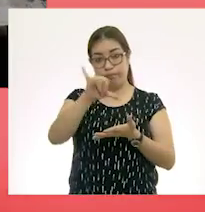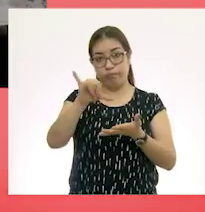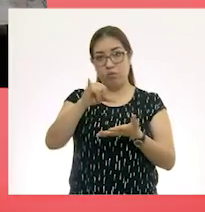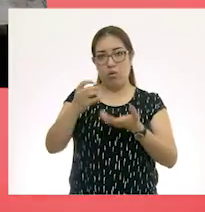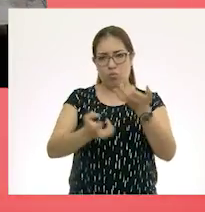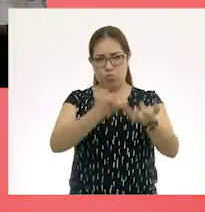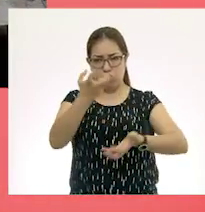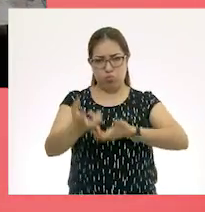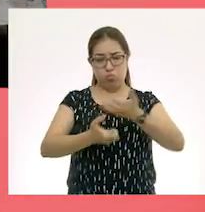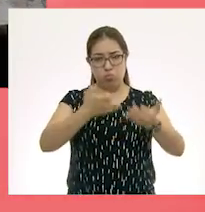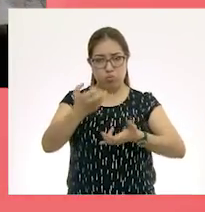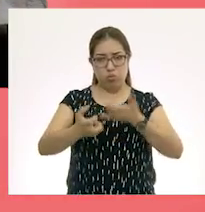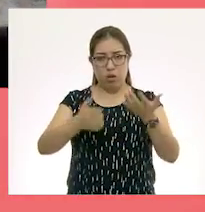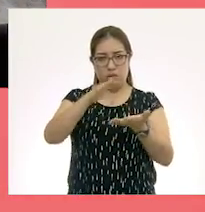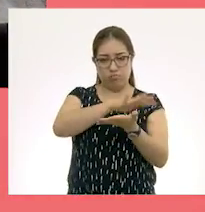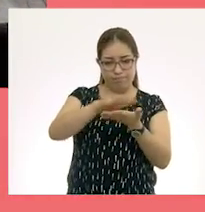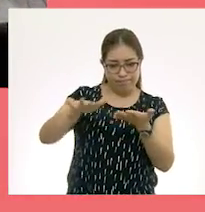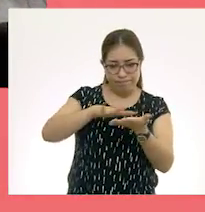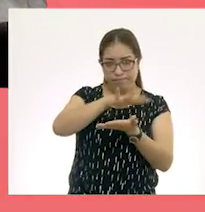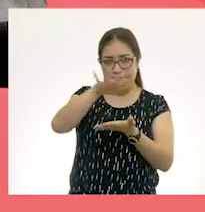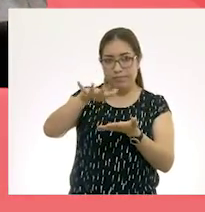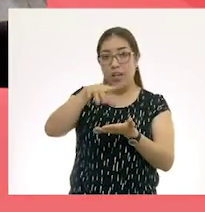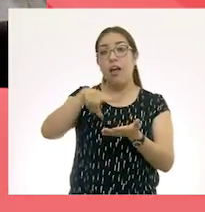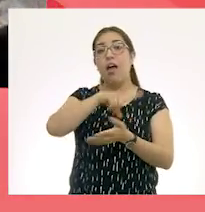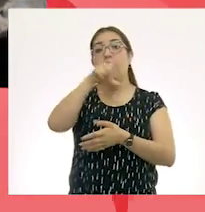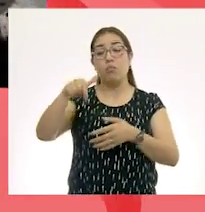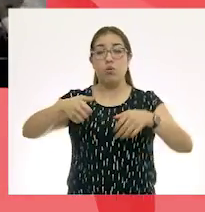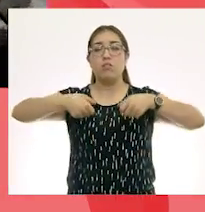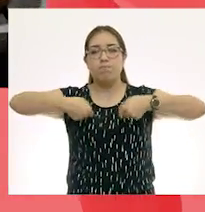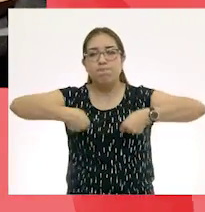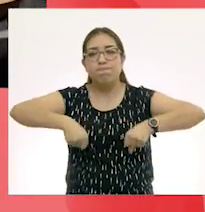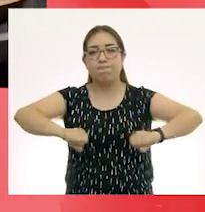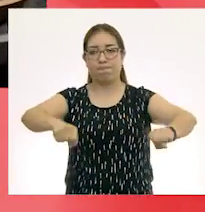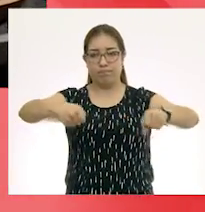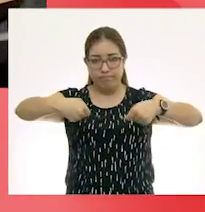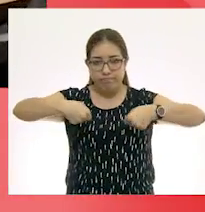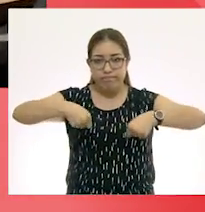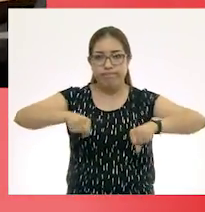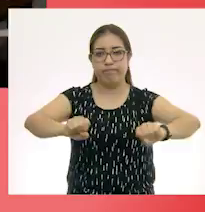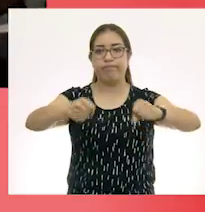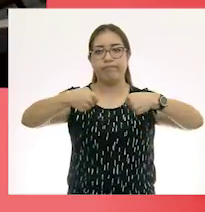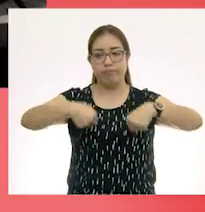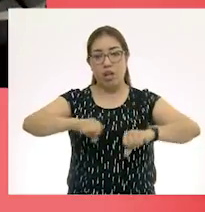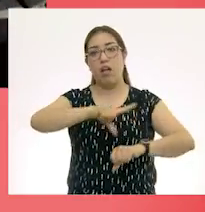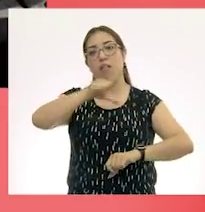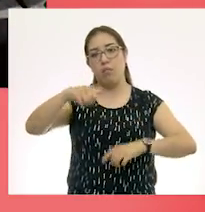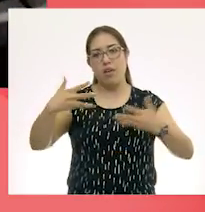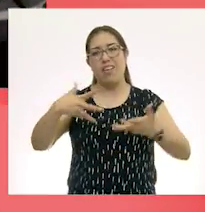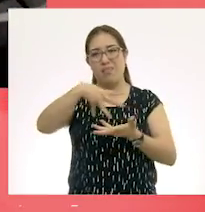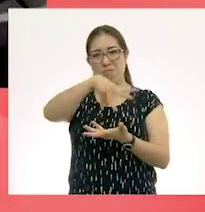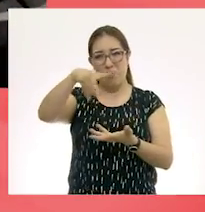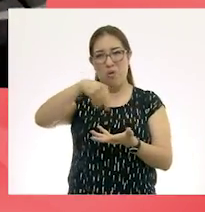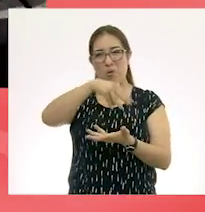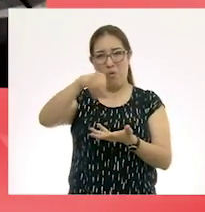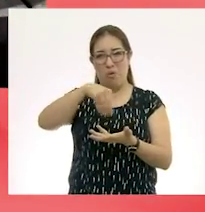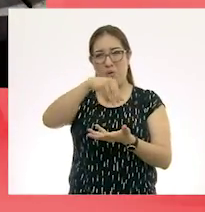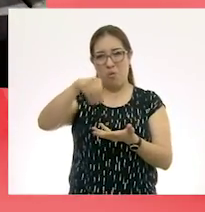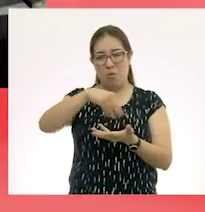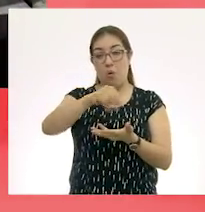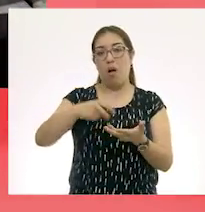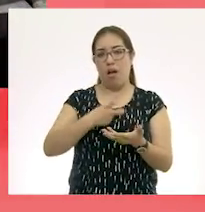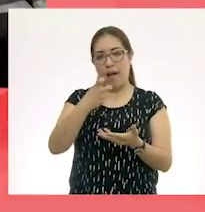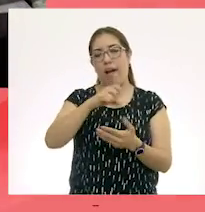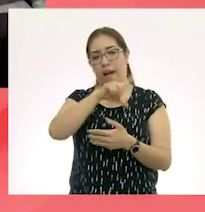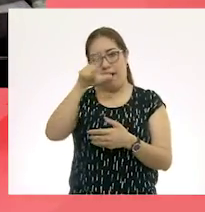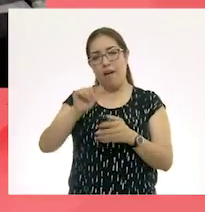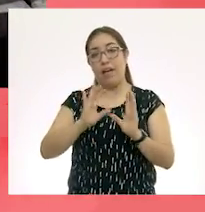ya dorados y ya dorados se muelen el metate y se hace el pinole. y se hace el pinol, el polvito y entonces